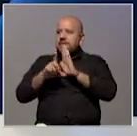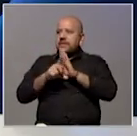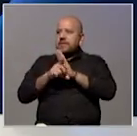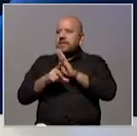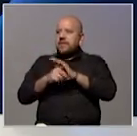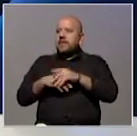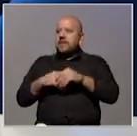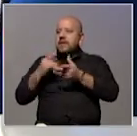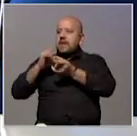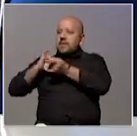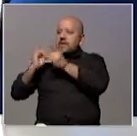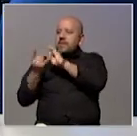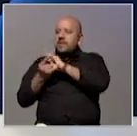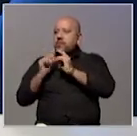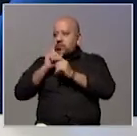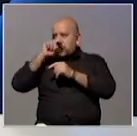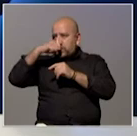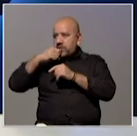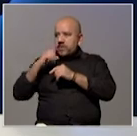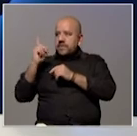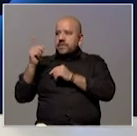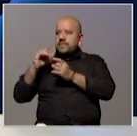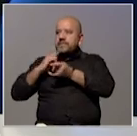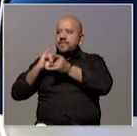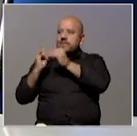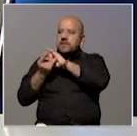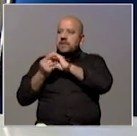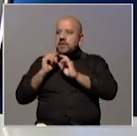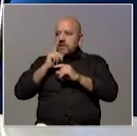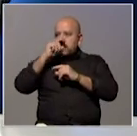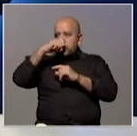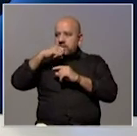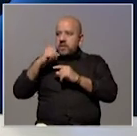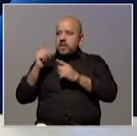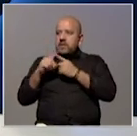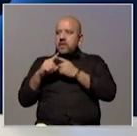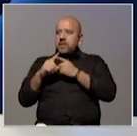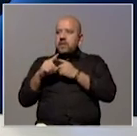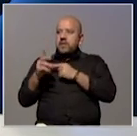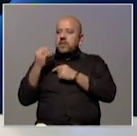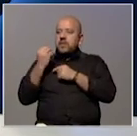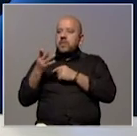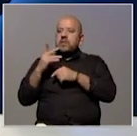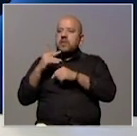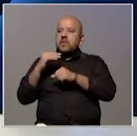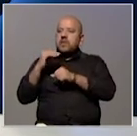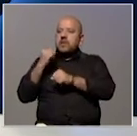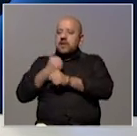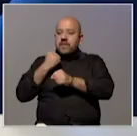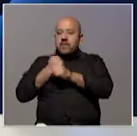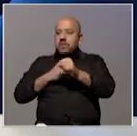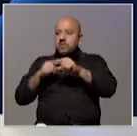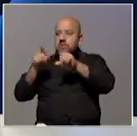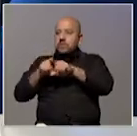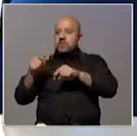parlamento de montevideo a veces trabajamos juntos sino que lo llamamos parlamento de montevideo porque la tarea similar y ella